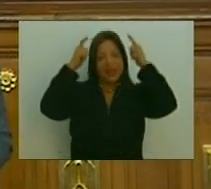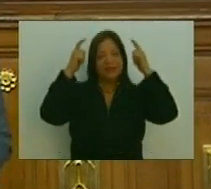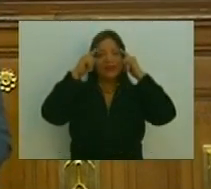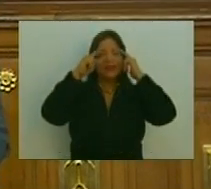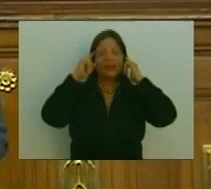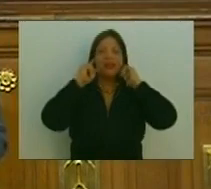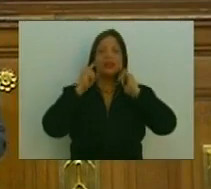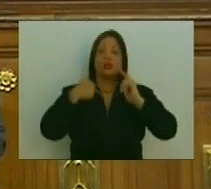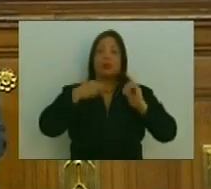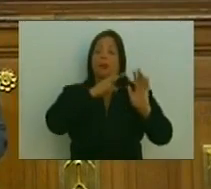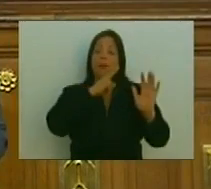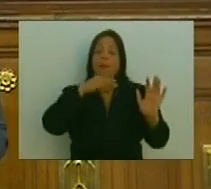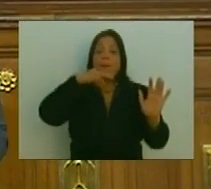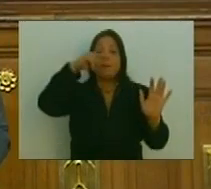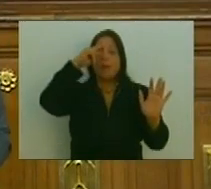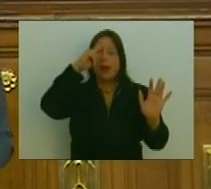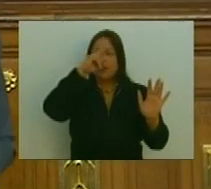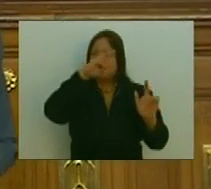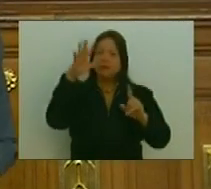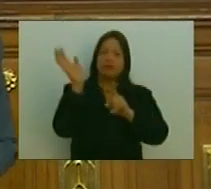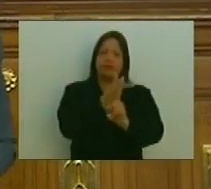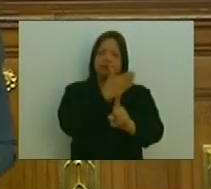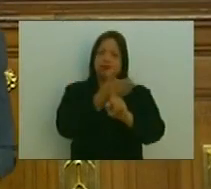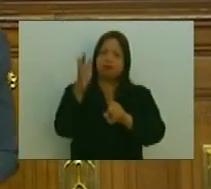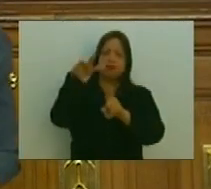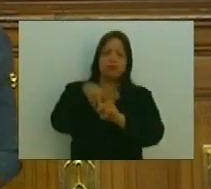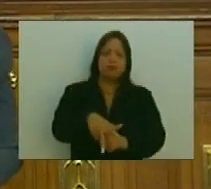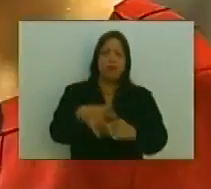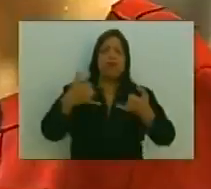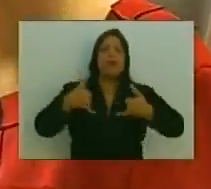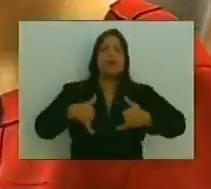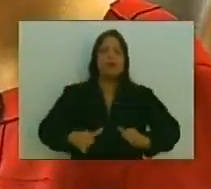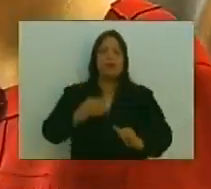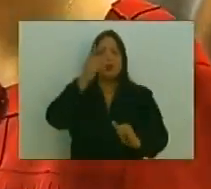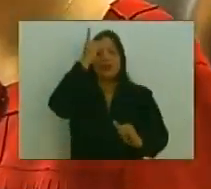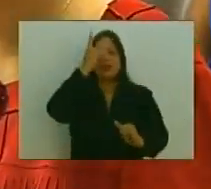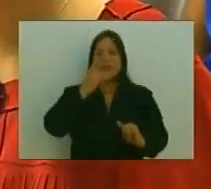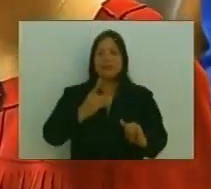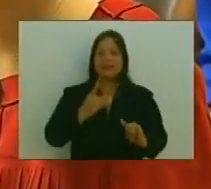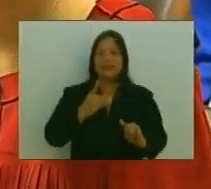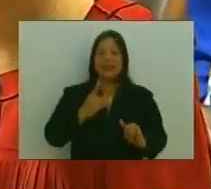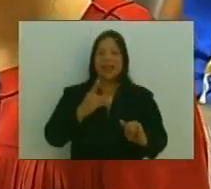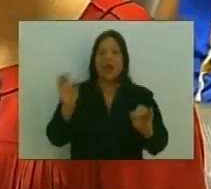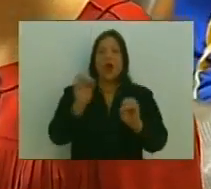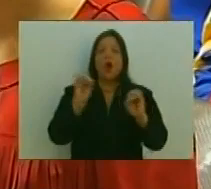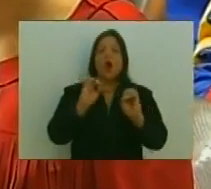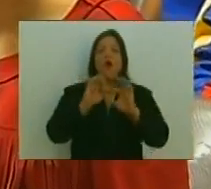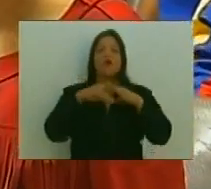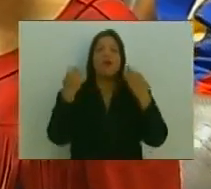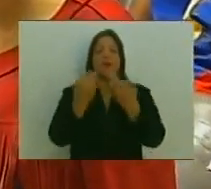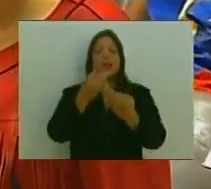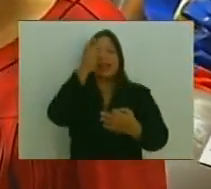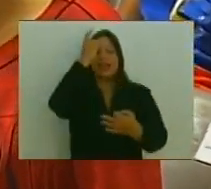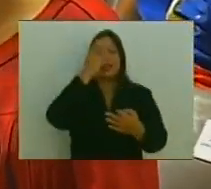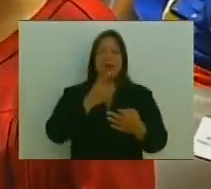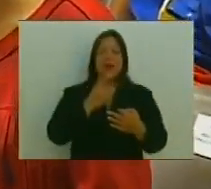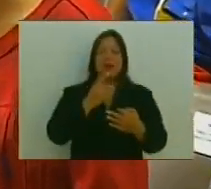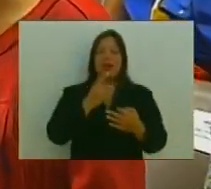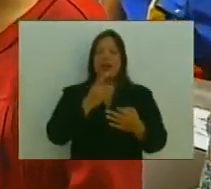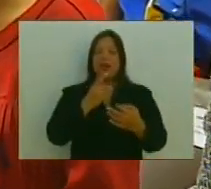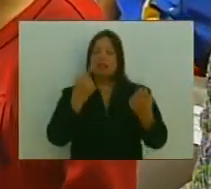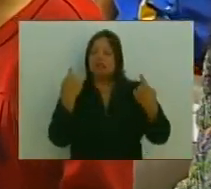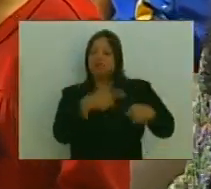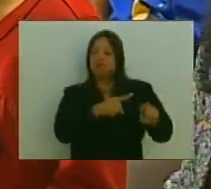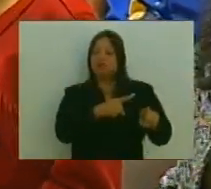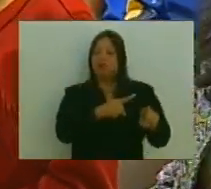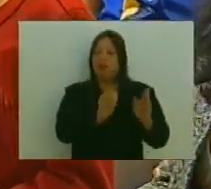como padres no somos reprimidos. Nuestros hijos con discapacidad o familiares con discapacidad no son